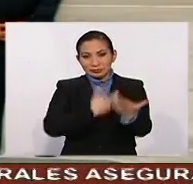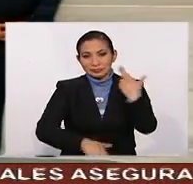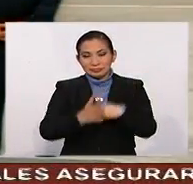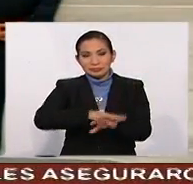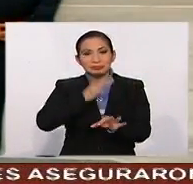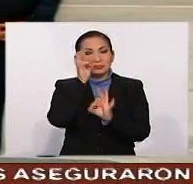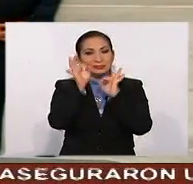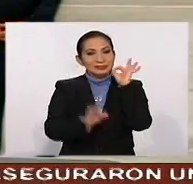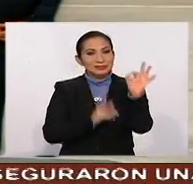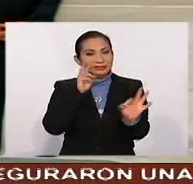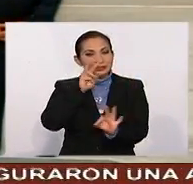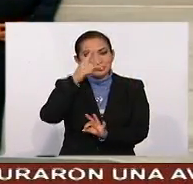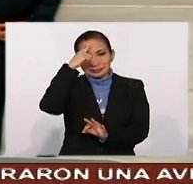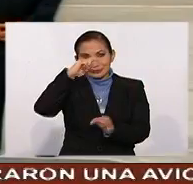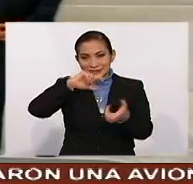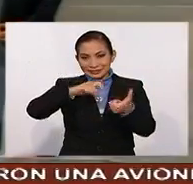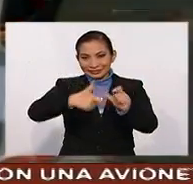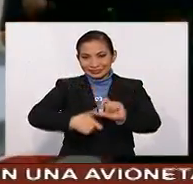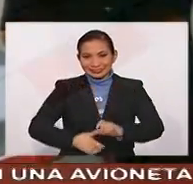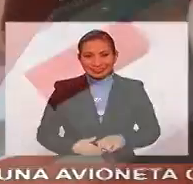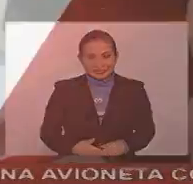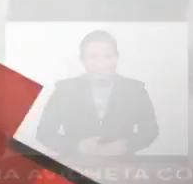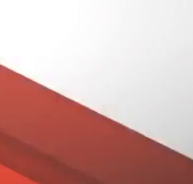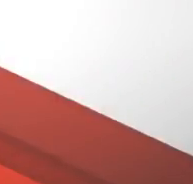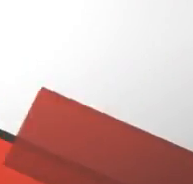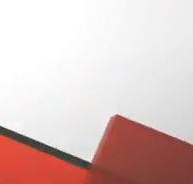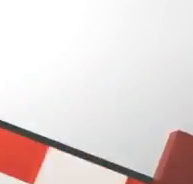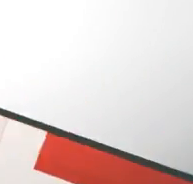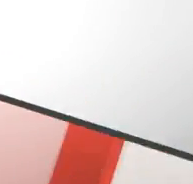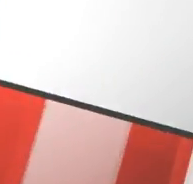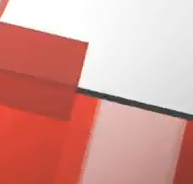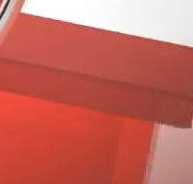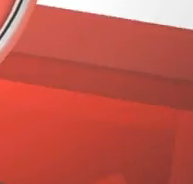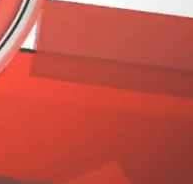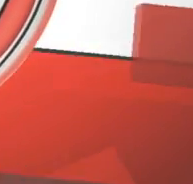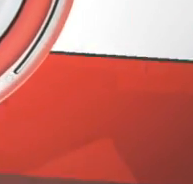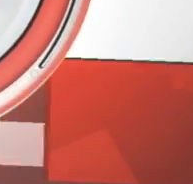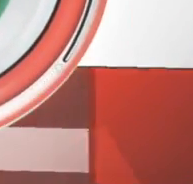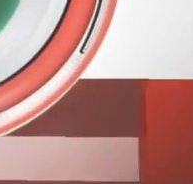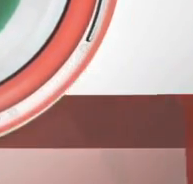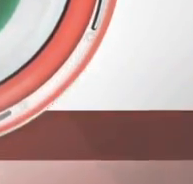regresamos con más información. Esto es México al Día.